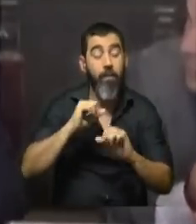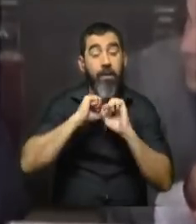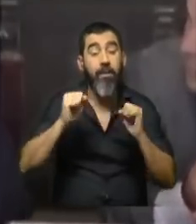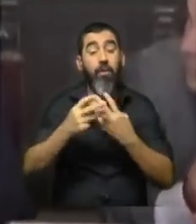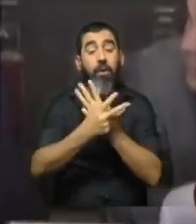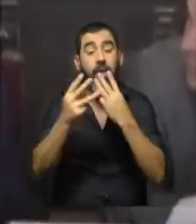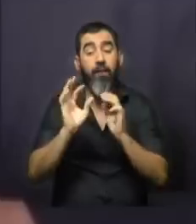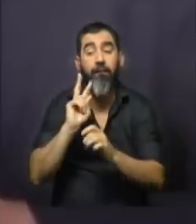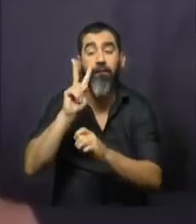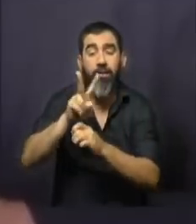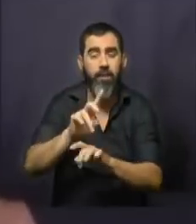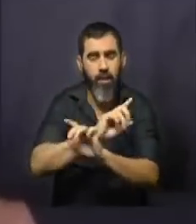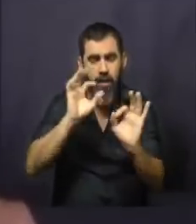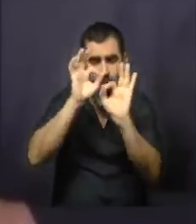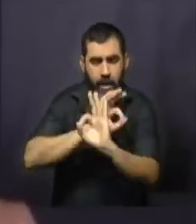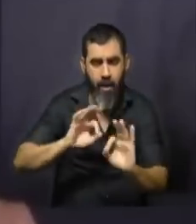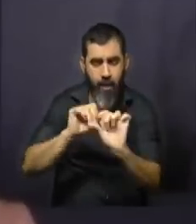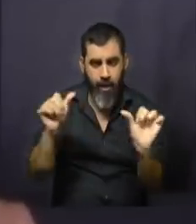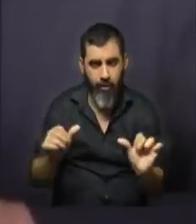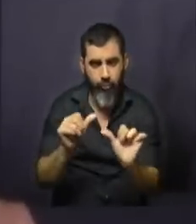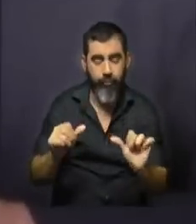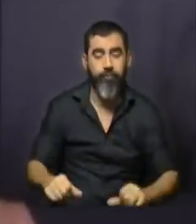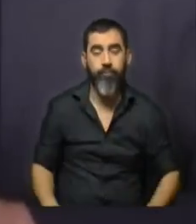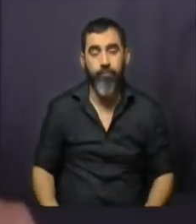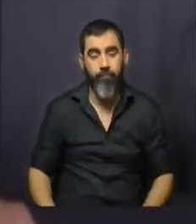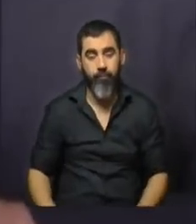estuvo en Lima, no llevó a cabo ninguna acción concreta.